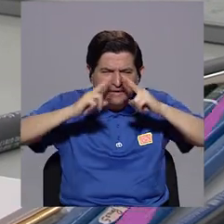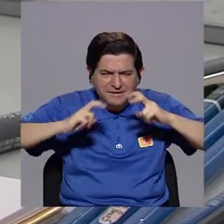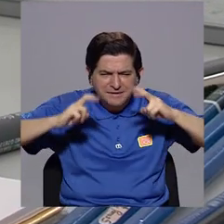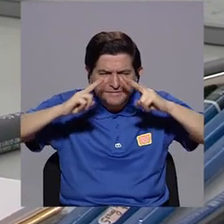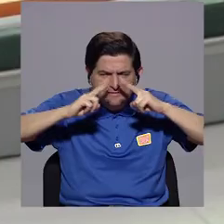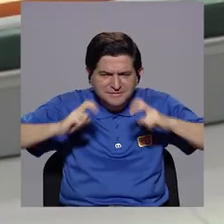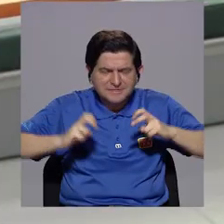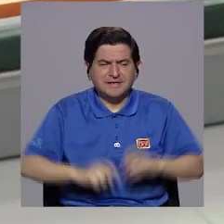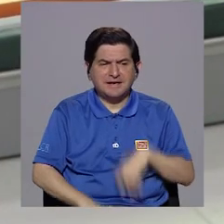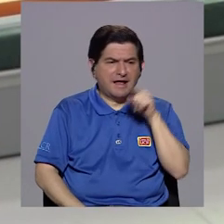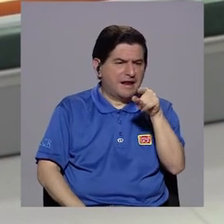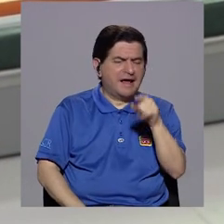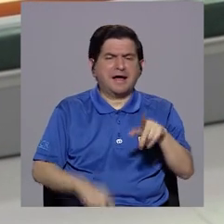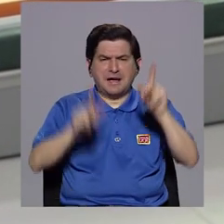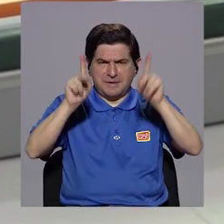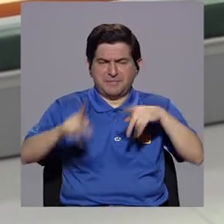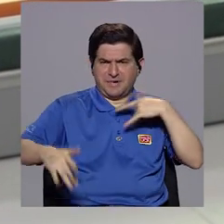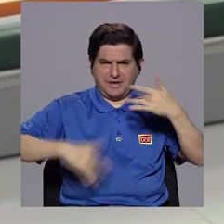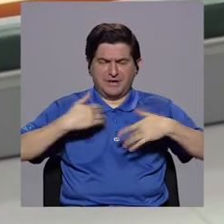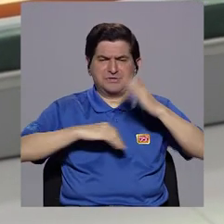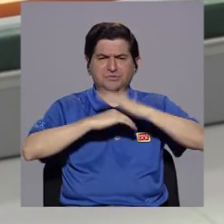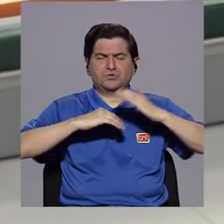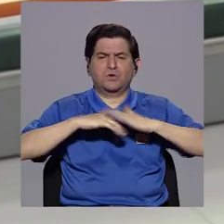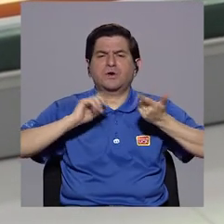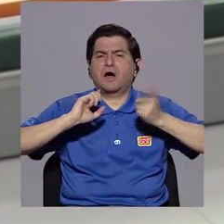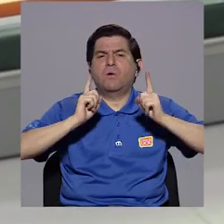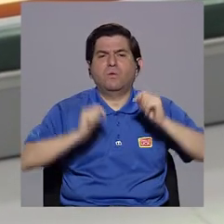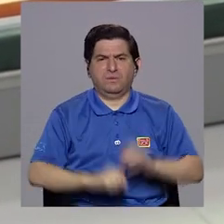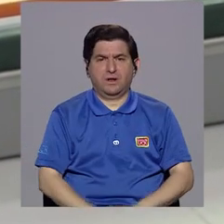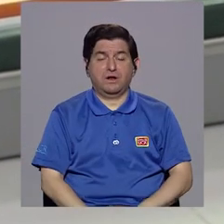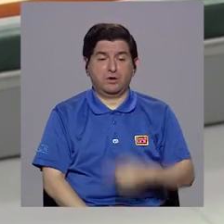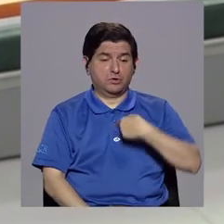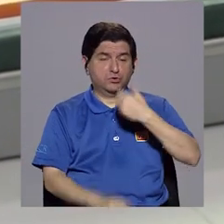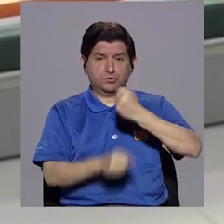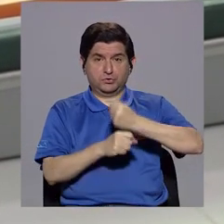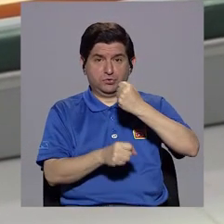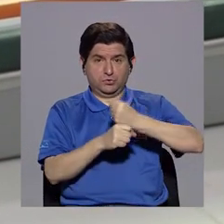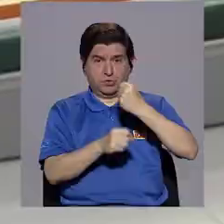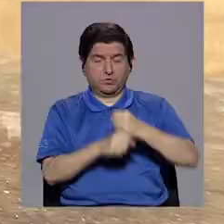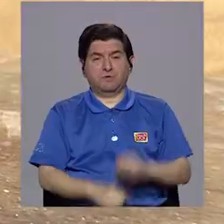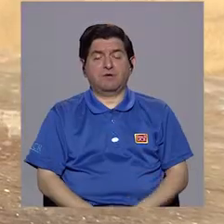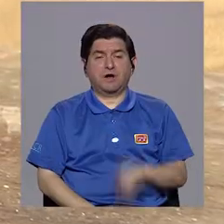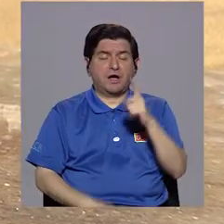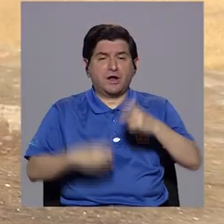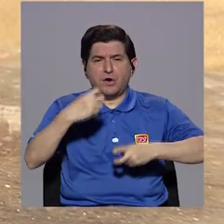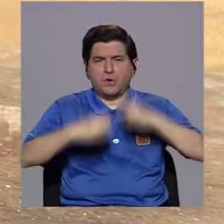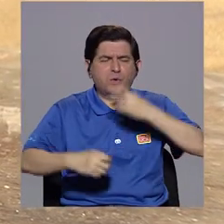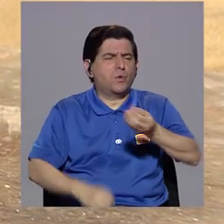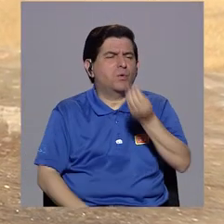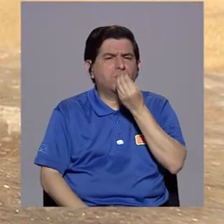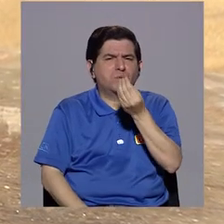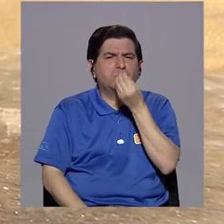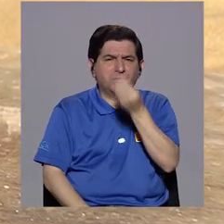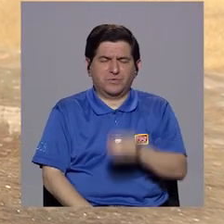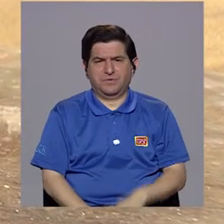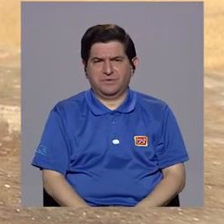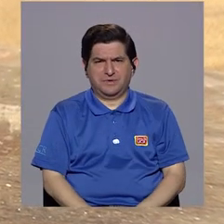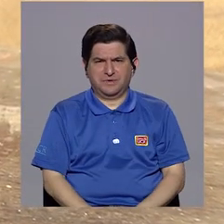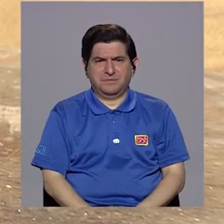materiales para ver con qué se siente cómodo. Además, si yo estoy trabajando un trastorno alimenticio, qué